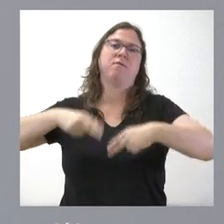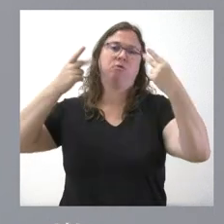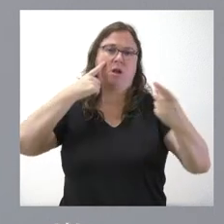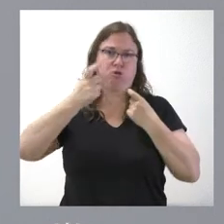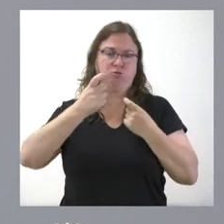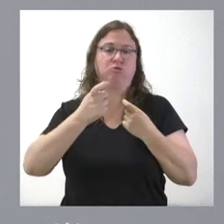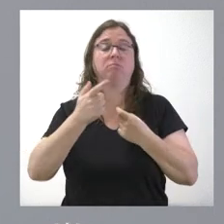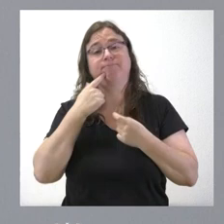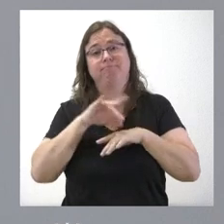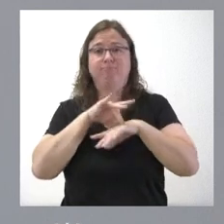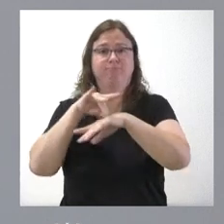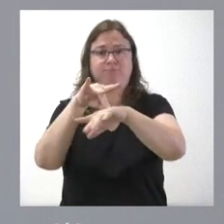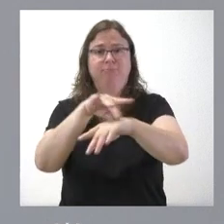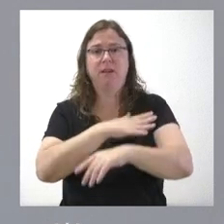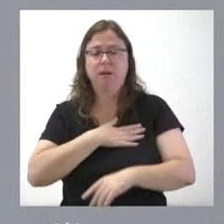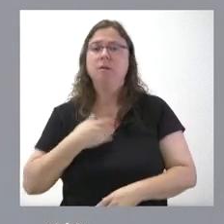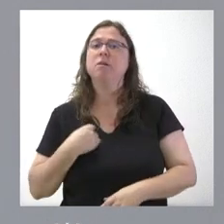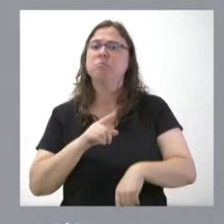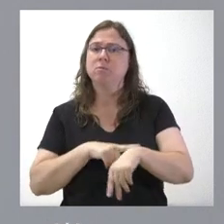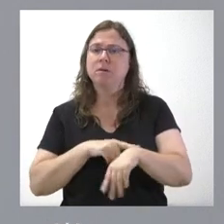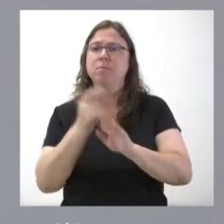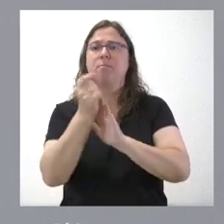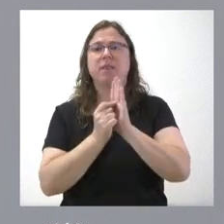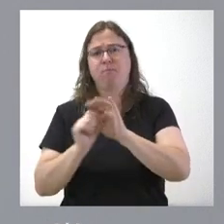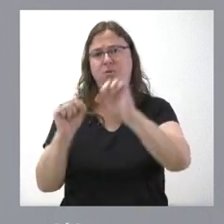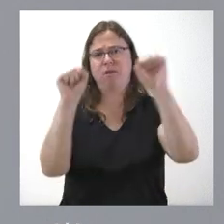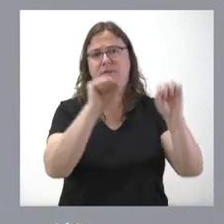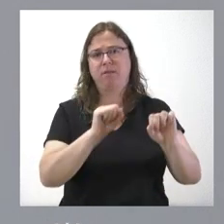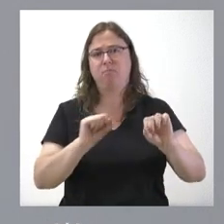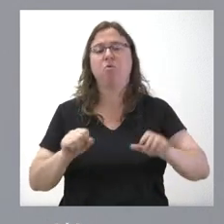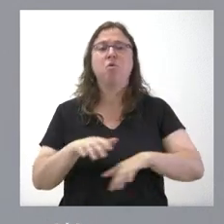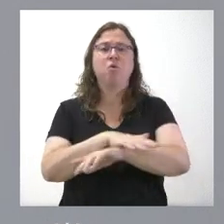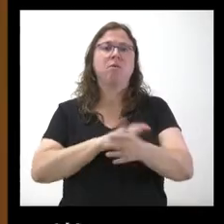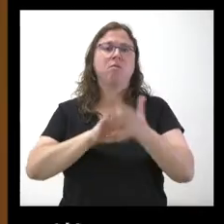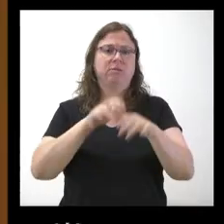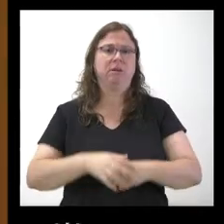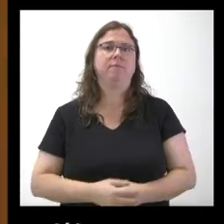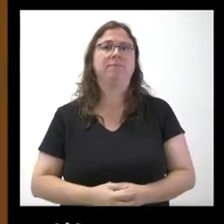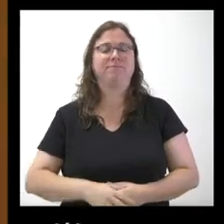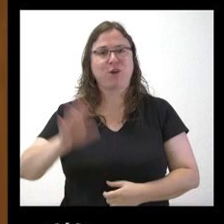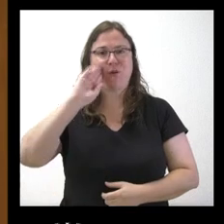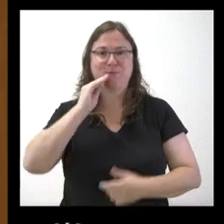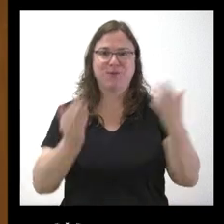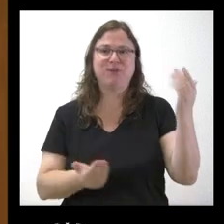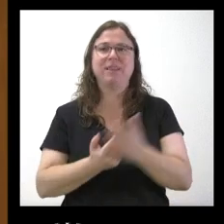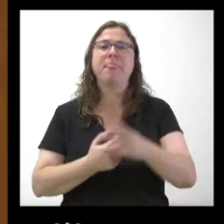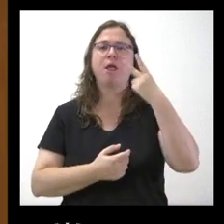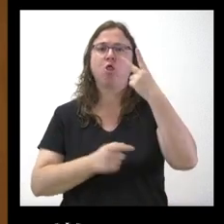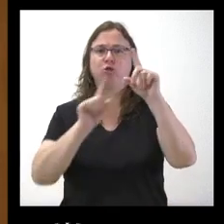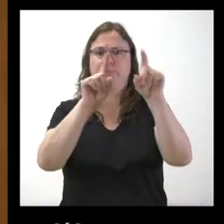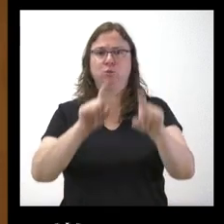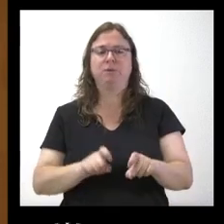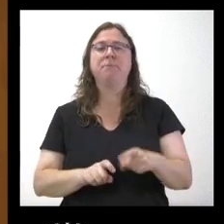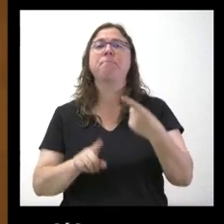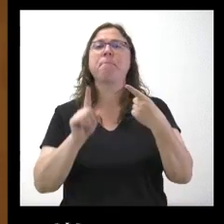hoja de ruta que tenemos también es compatible con los principios que defendemos desde el gobierno de Castilla León Hola buenos días dos cuestiones en